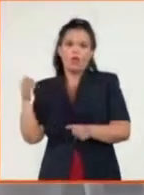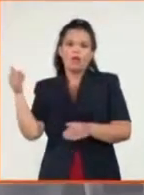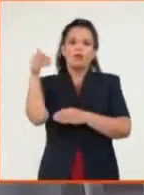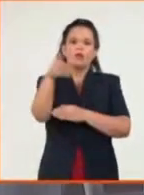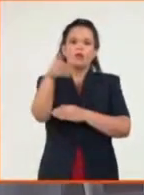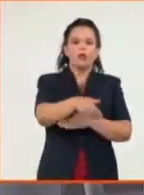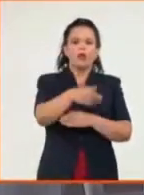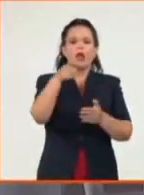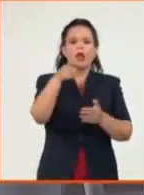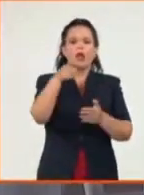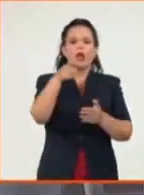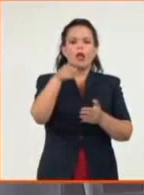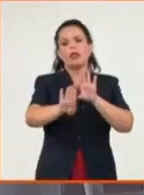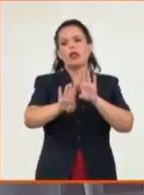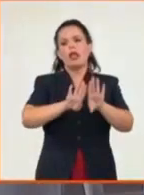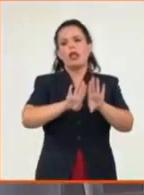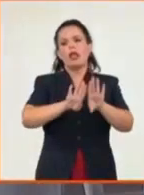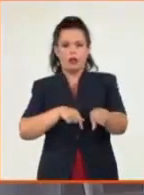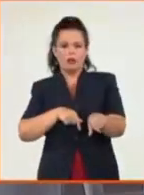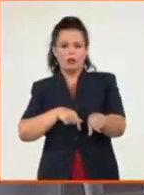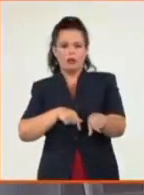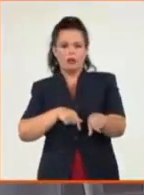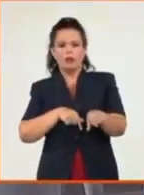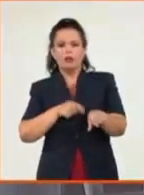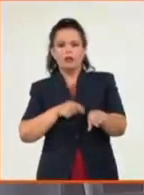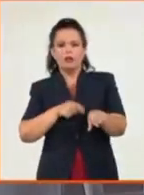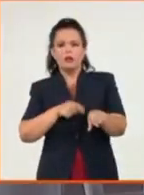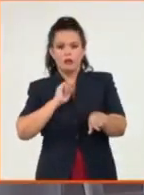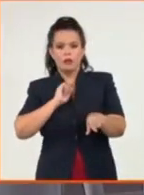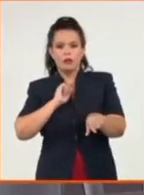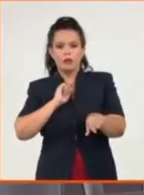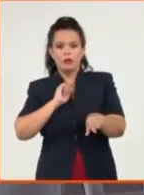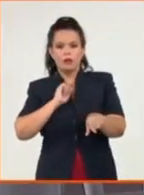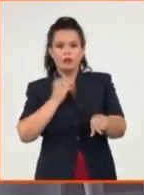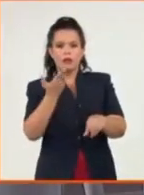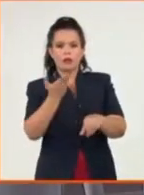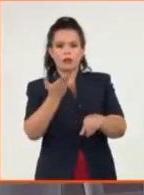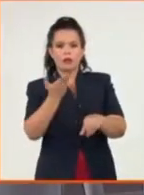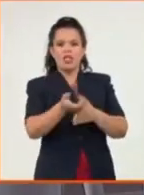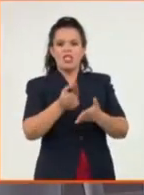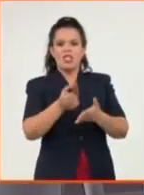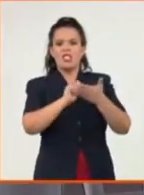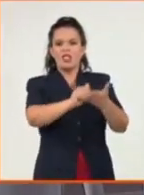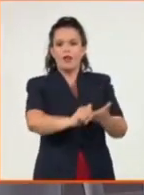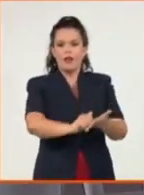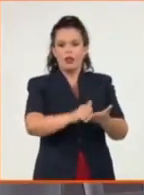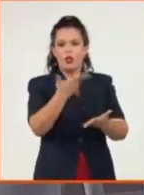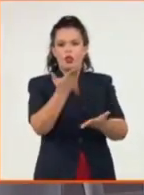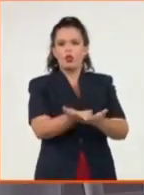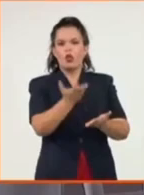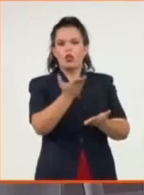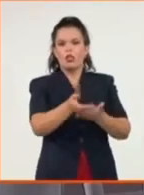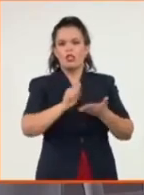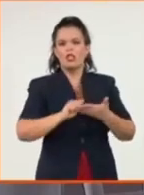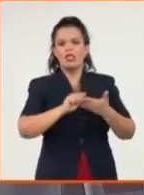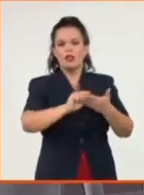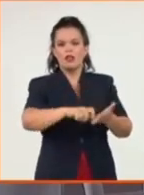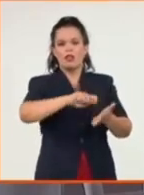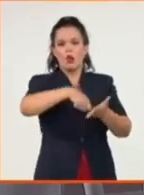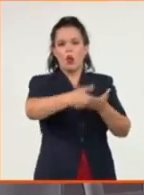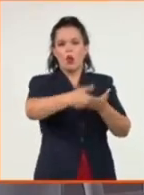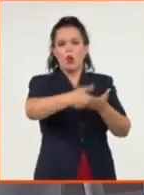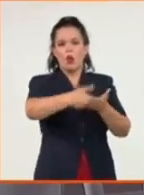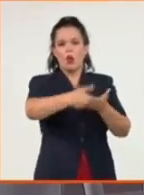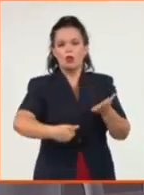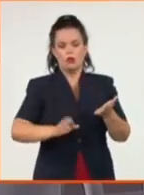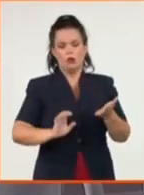que tienen estas cadenas tienen los servicios de importación y hacer la solicitud de sus contratos y bueno también por estas cadenas se